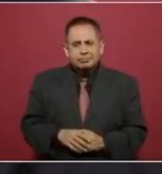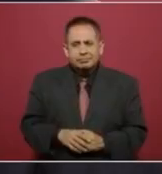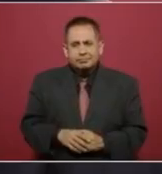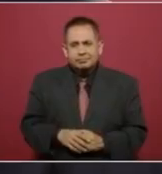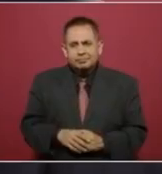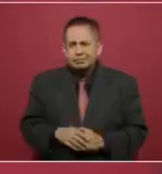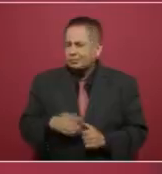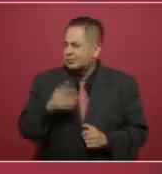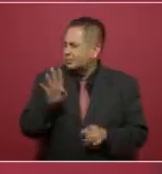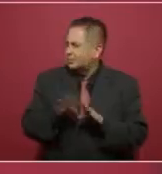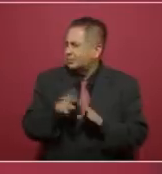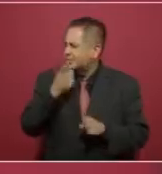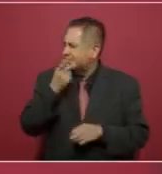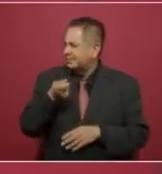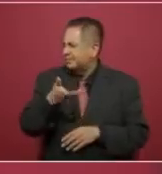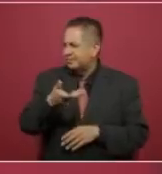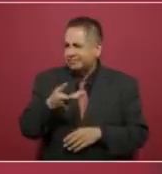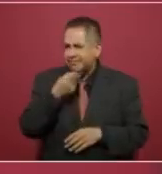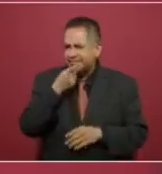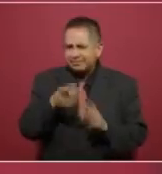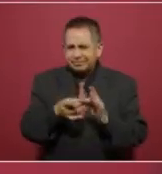¿Cómo es que se le llama?